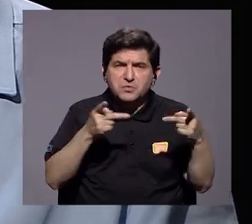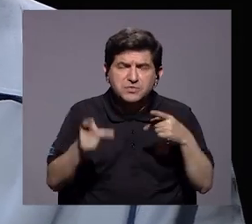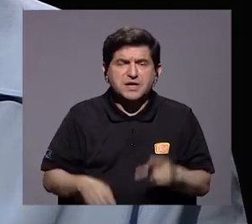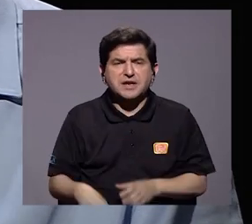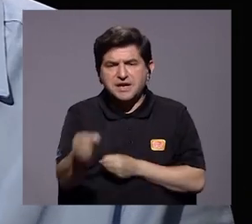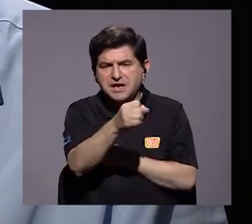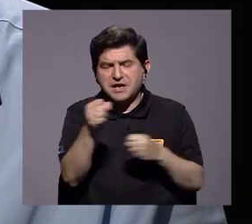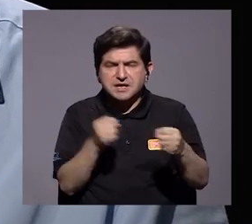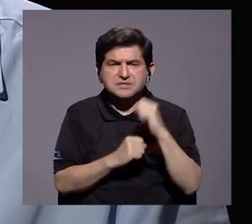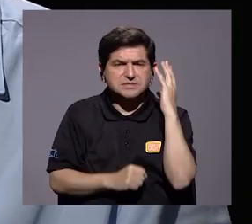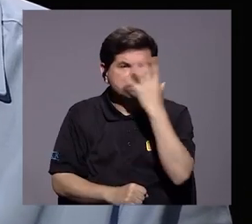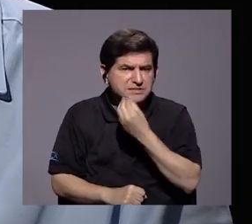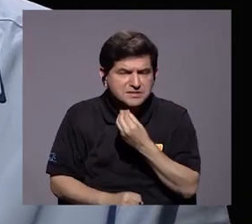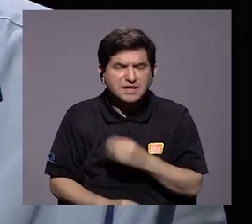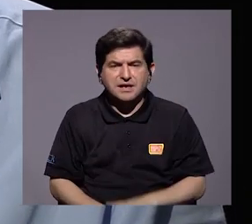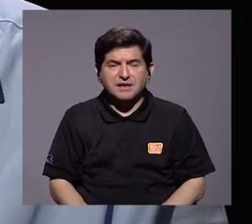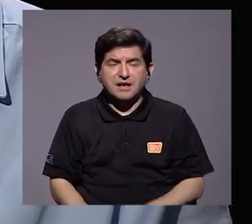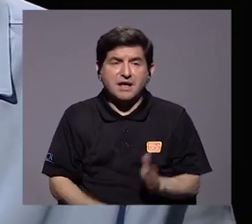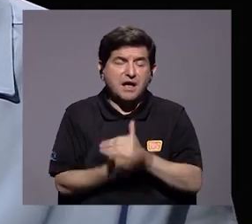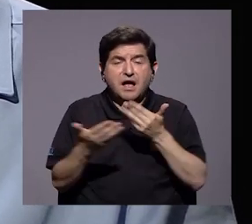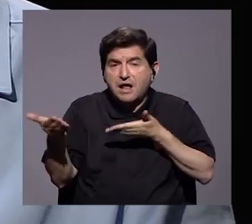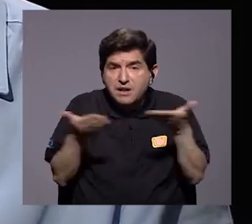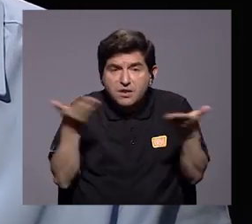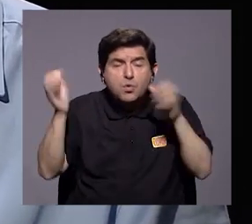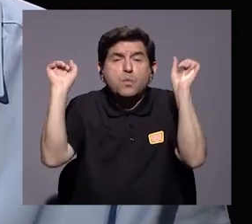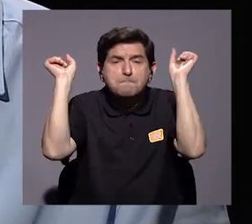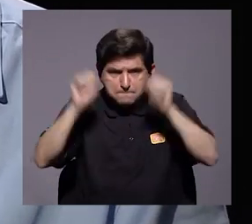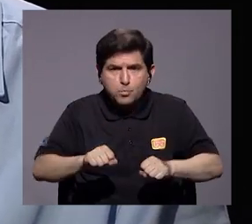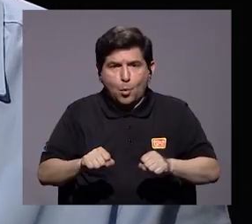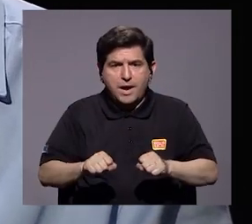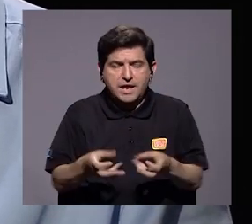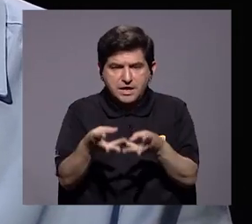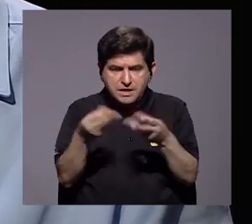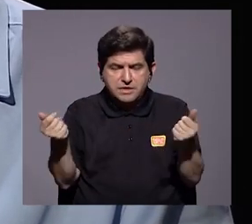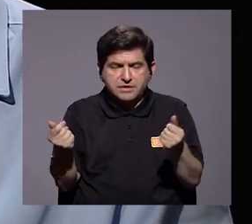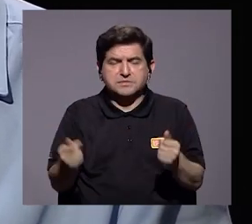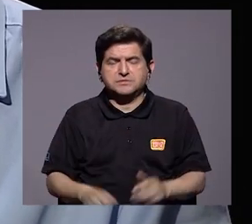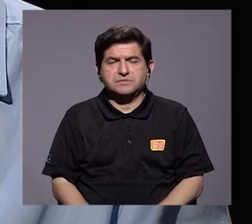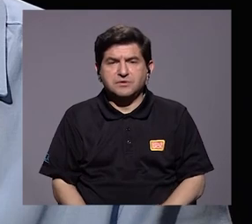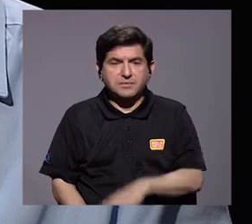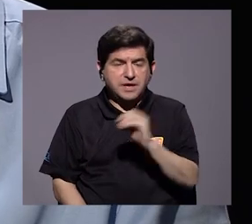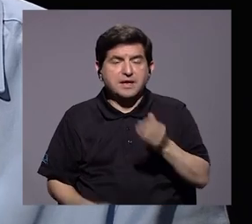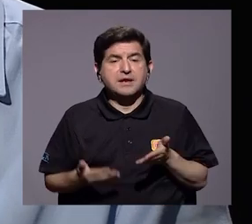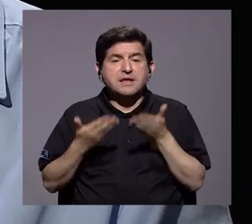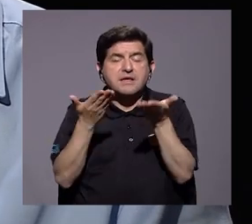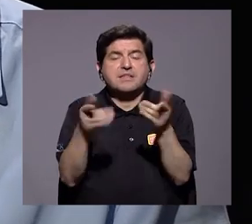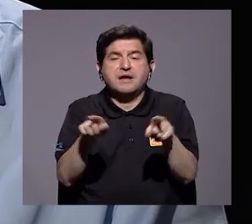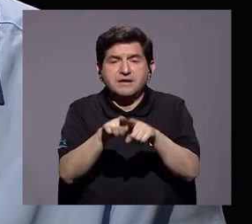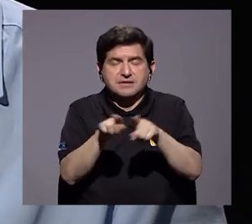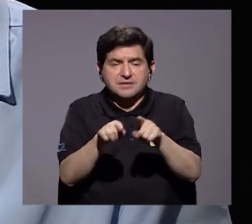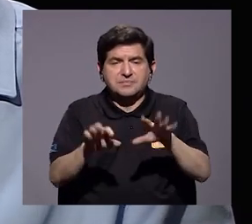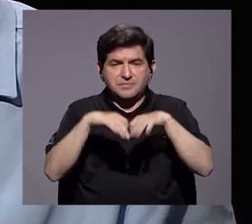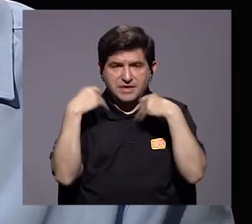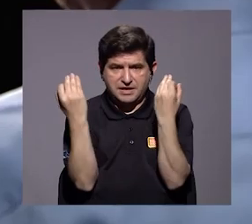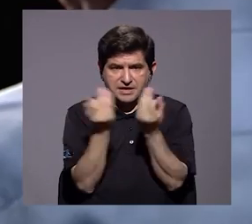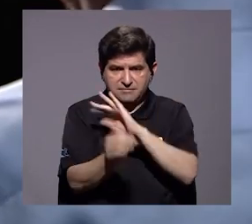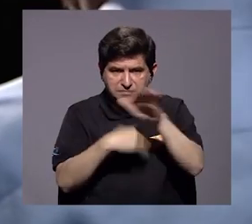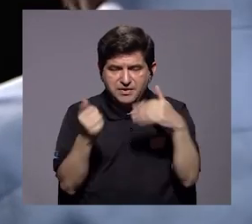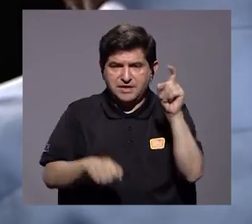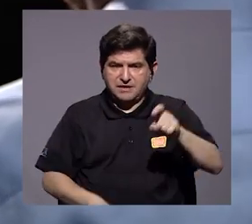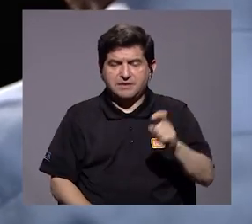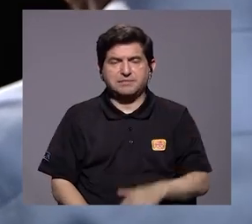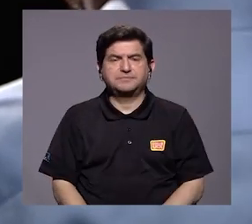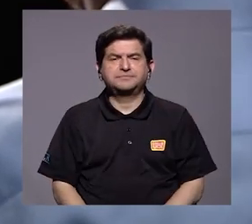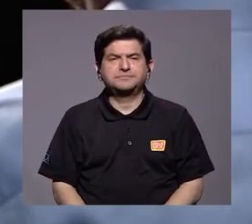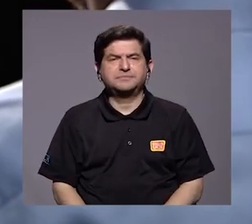pulpería hay algún tipo de servicio puede perfectamente resolver de su vida y proveer para su familia ahora la escucha